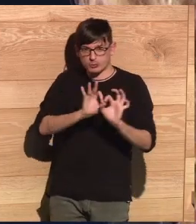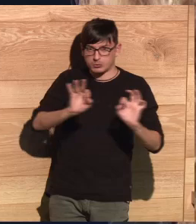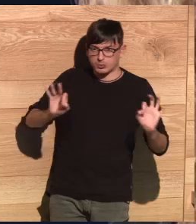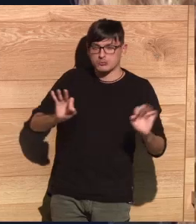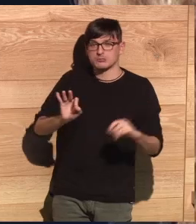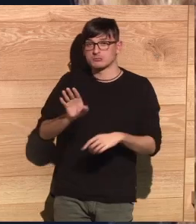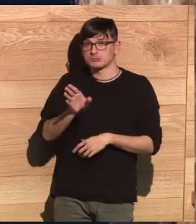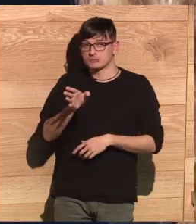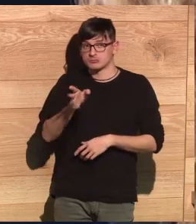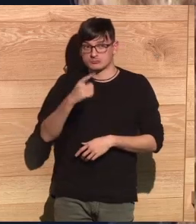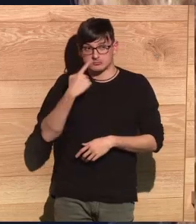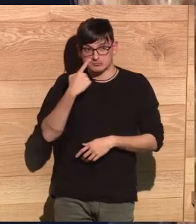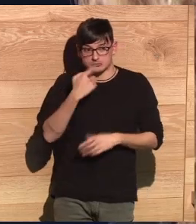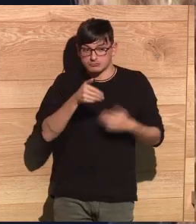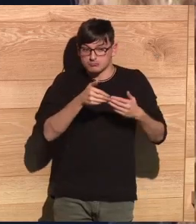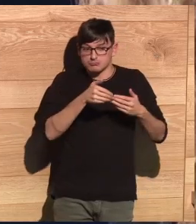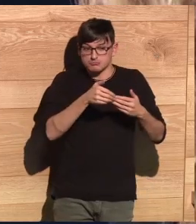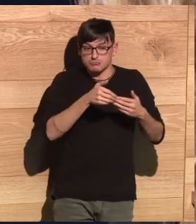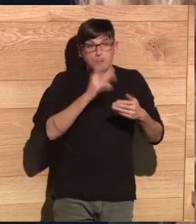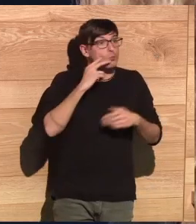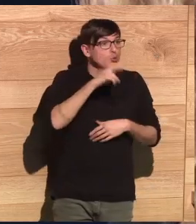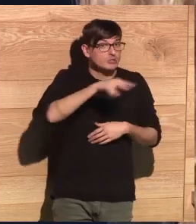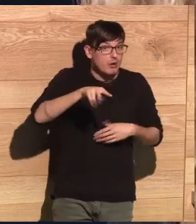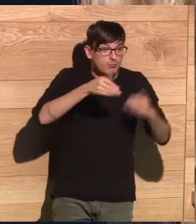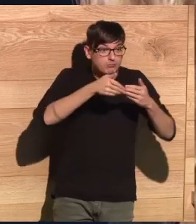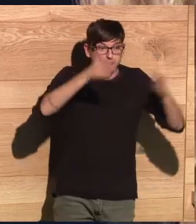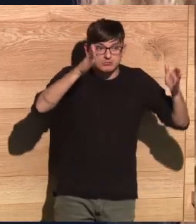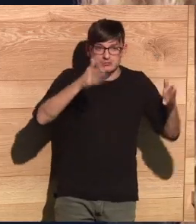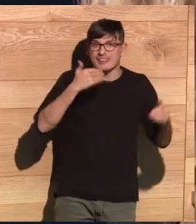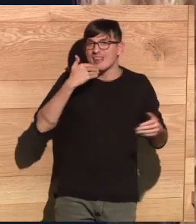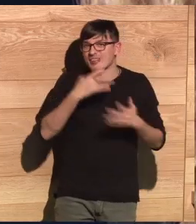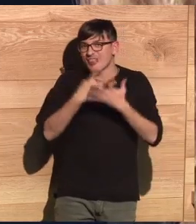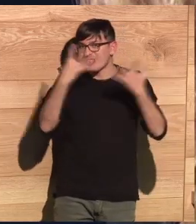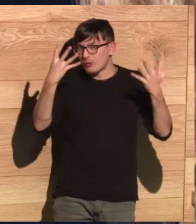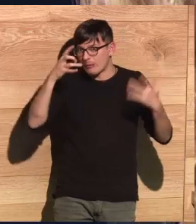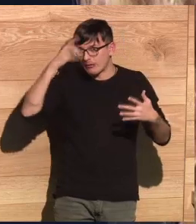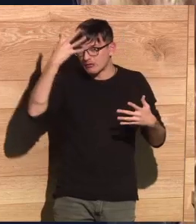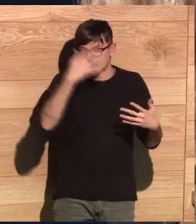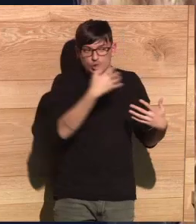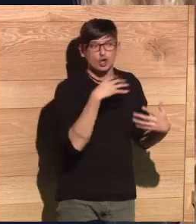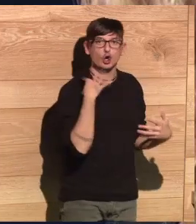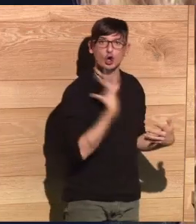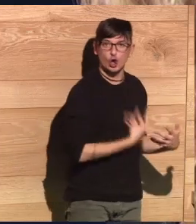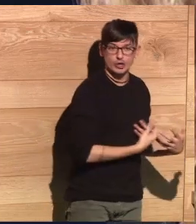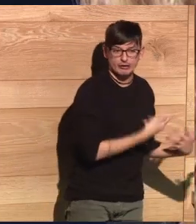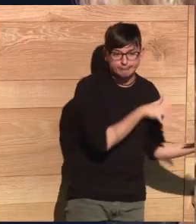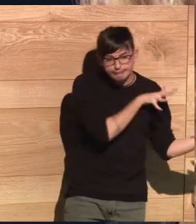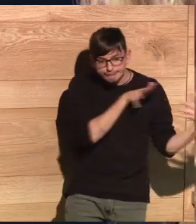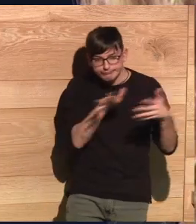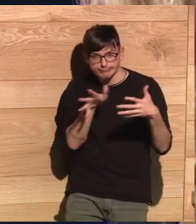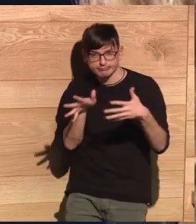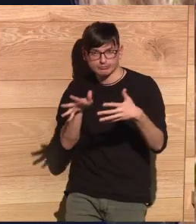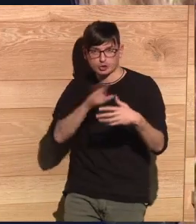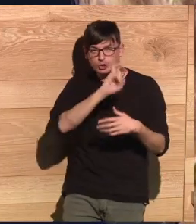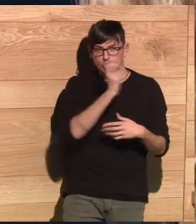Fijaros que montó un museo con 19 años, tuvo la idea de montar un museo, ¿no? Se dejó aconsejar por Goya y por otros